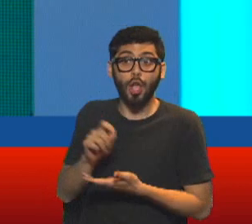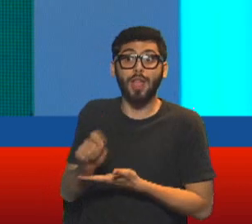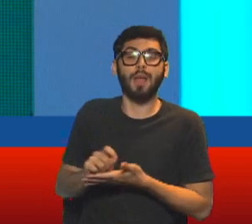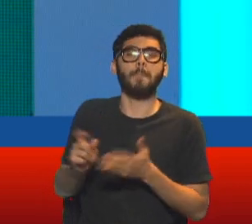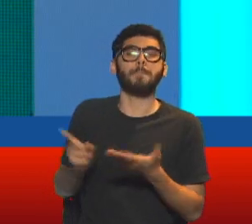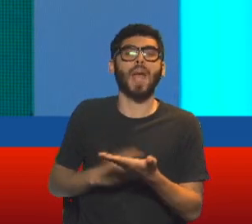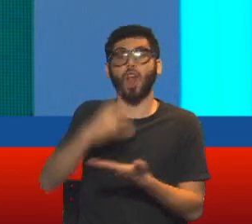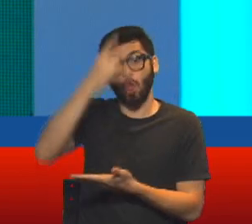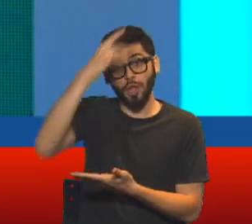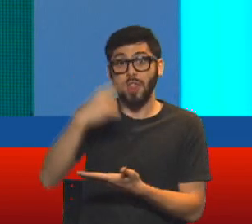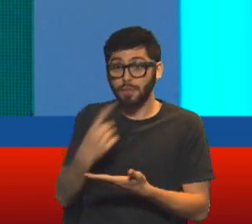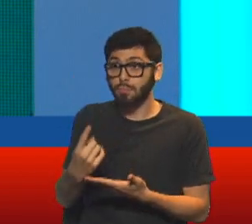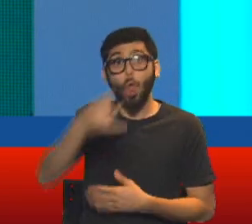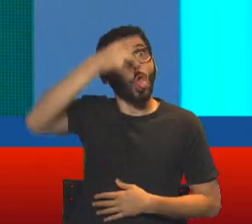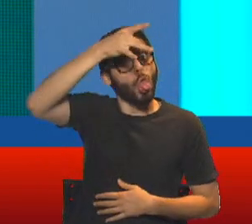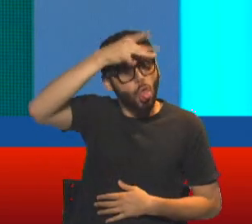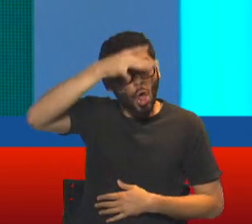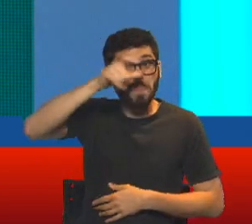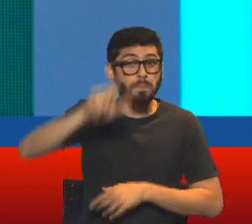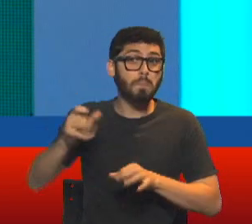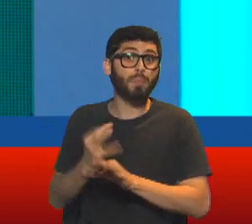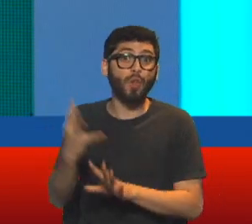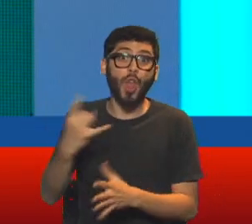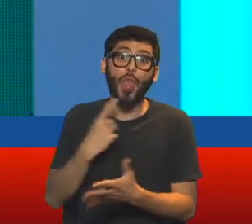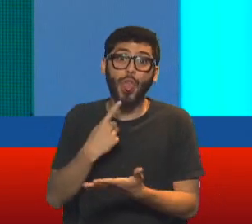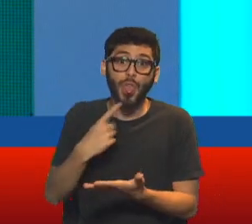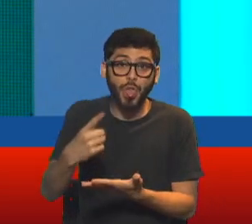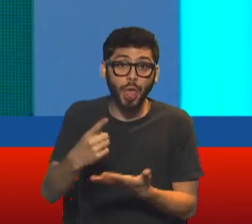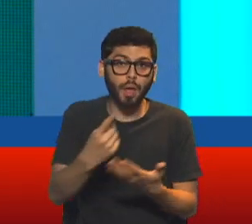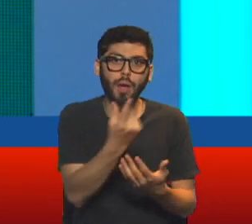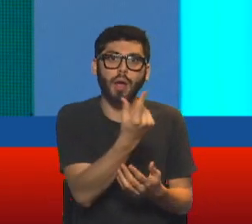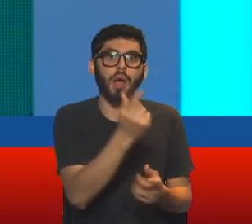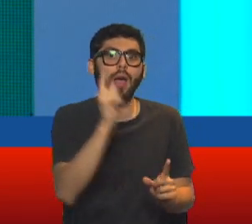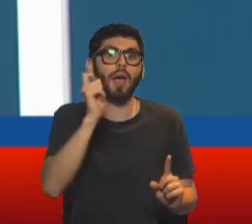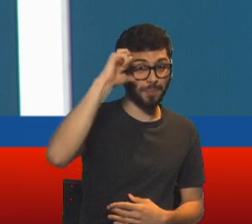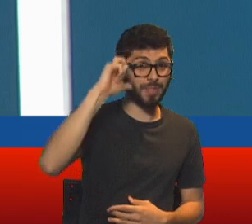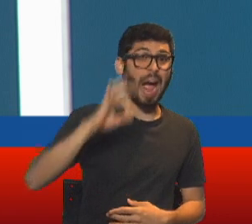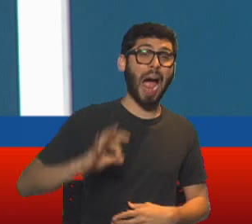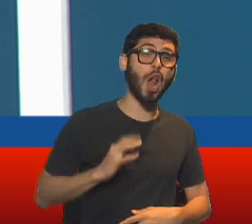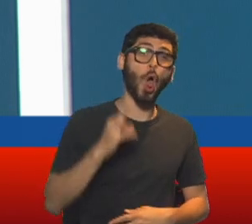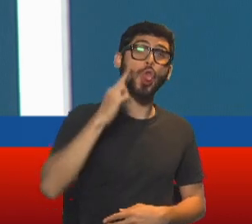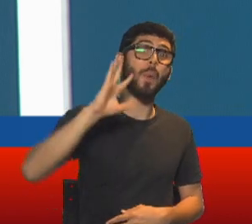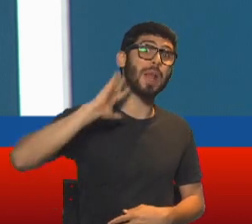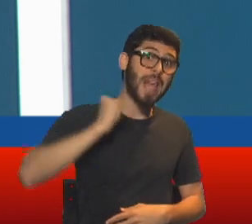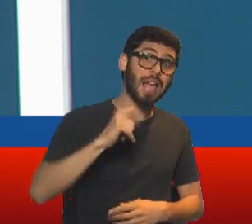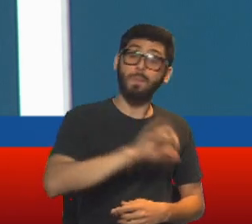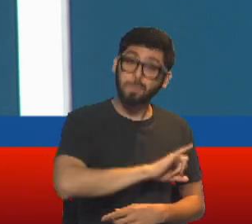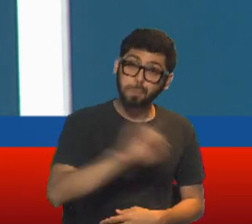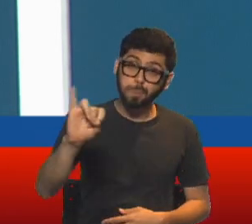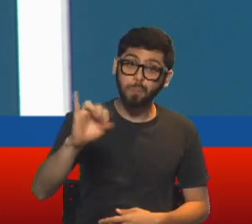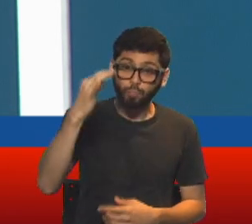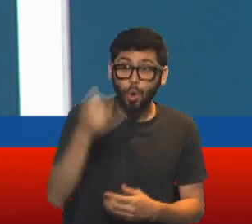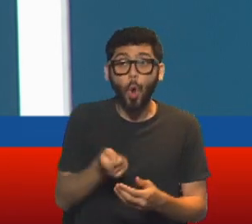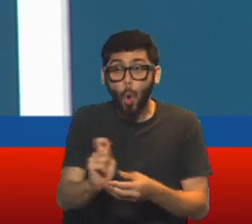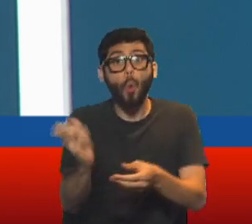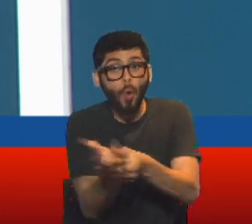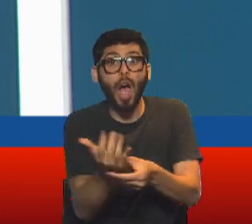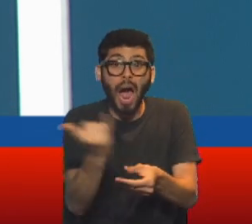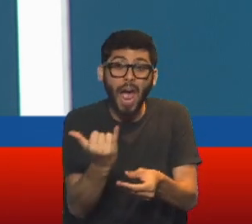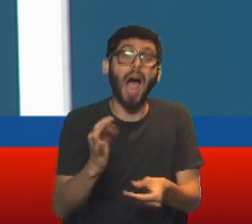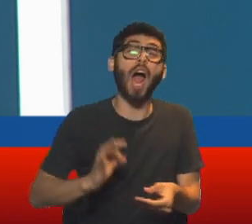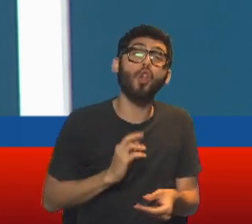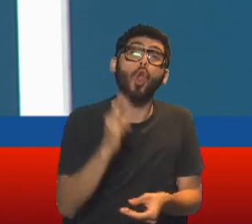para muchos temas, ¿no? Néstor, en muchas oportunidades se planteó esto, ¿no? De la composición de la Corte Suprema de Justicia, si hay que ampliarla, ¿por qué